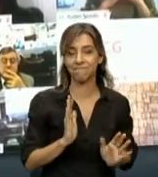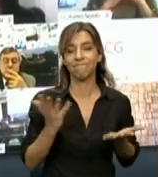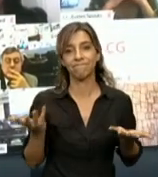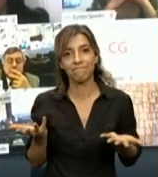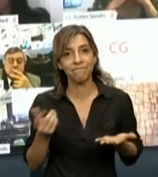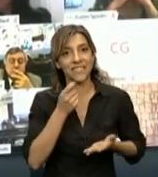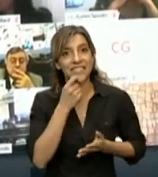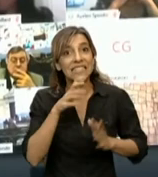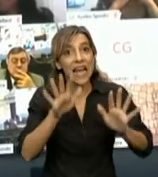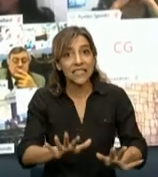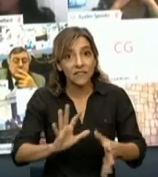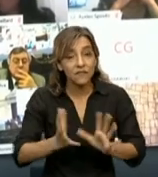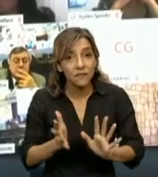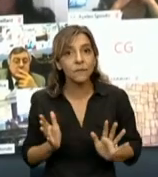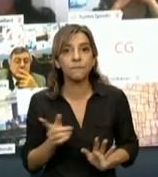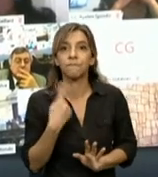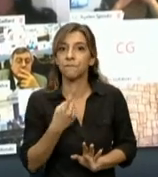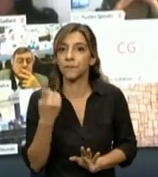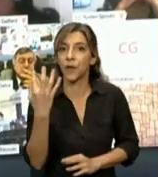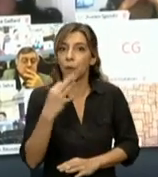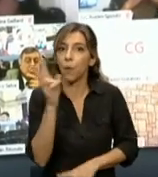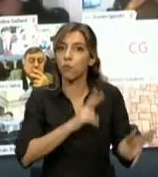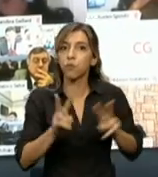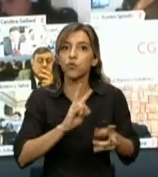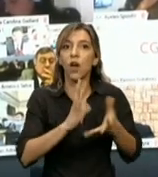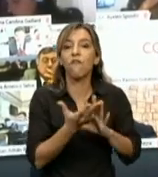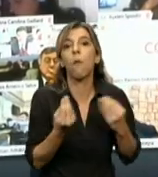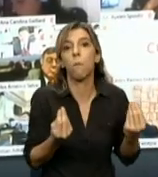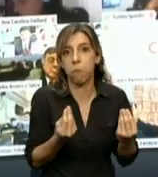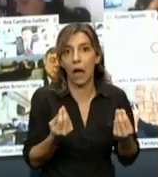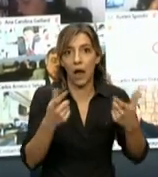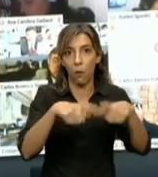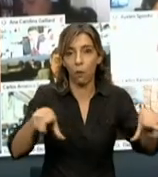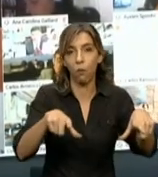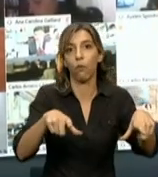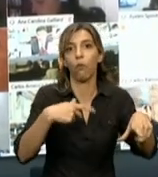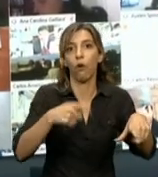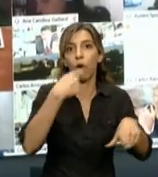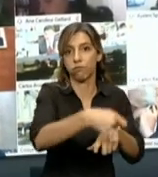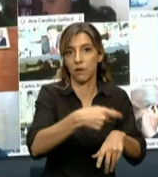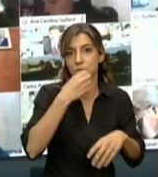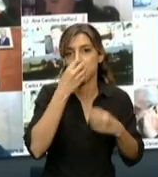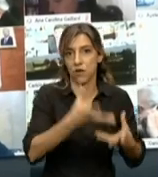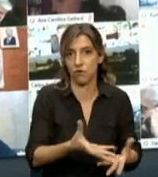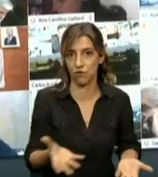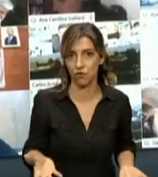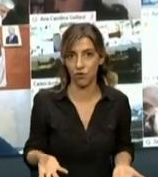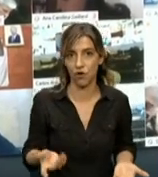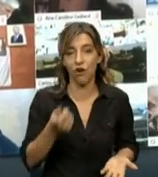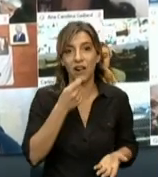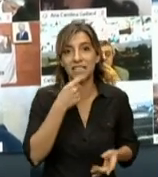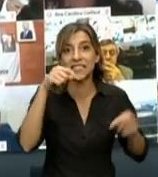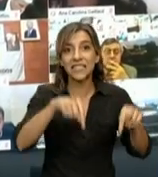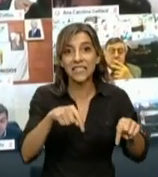hay que atender a que tengan la mejor opción dentro del canje. Si el FGS hoy toma los bonos